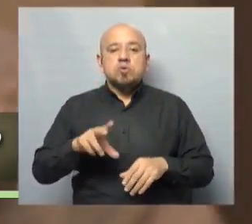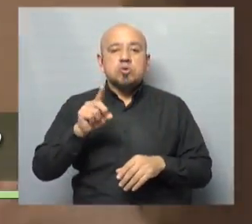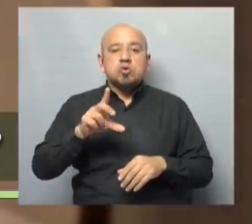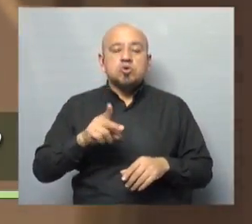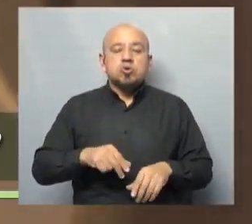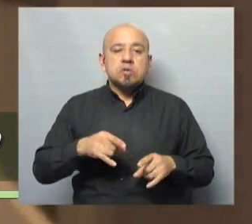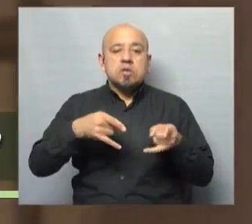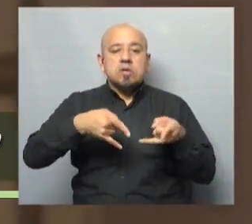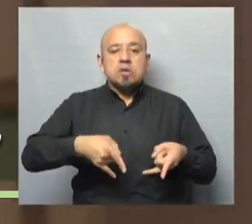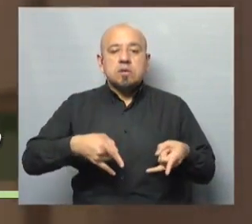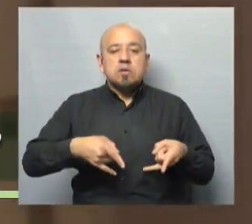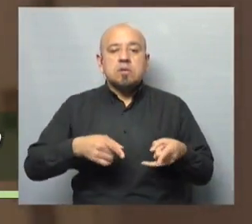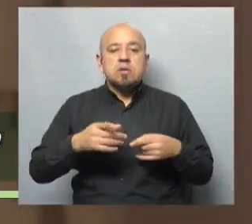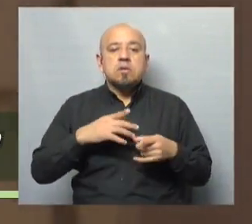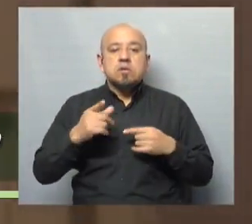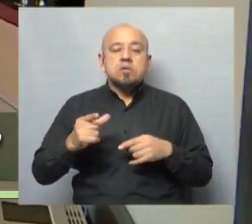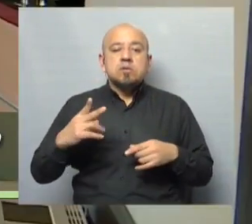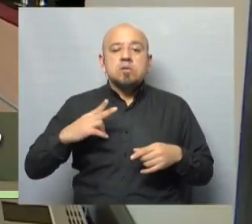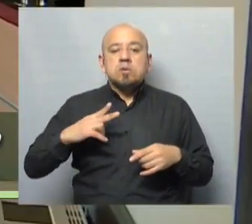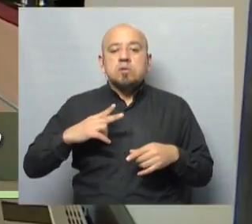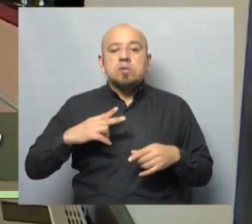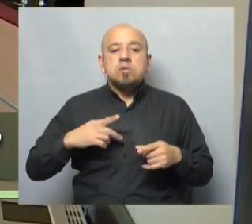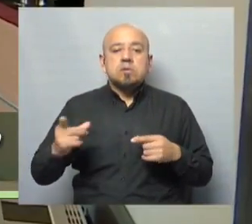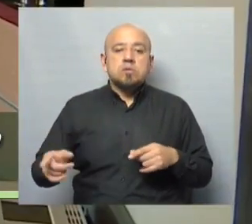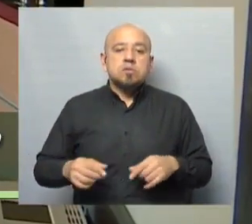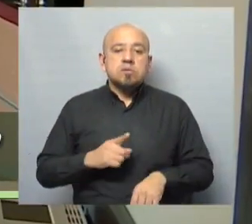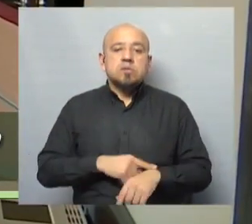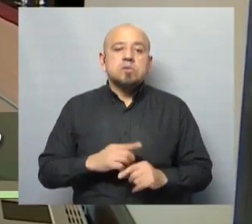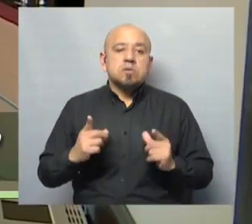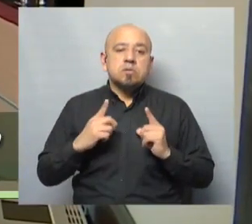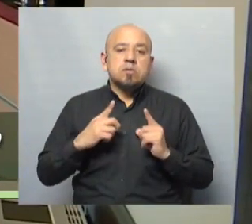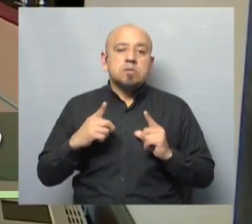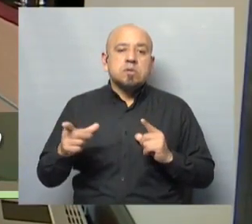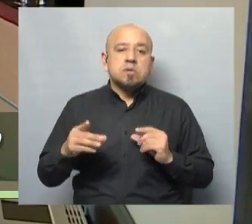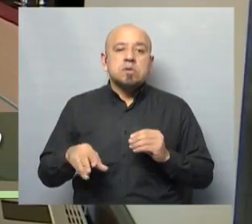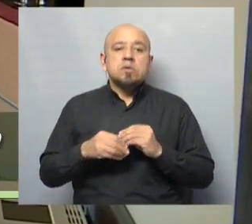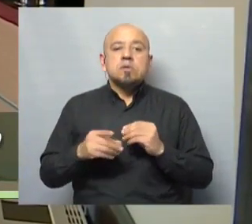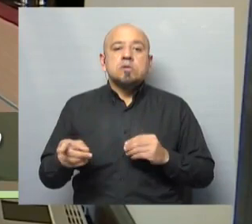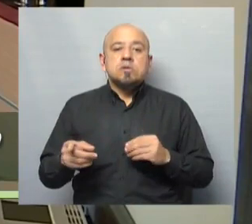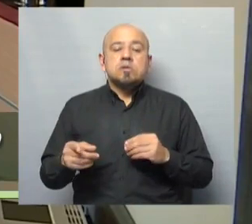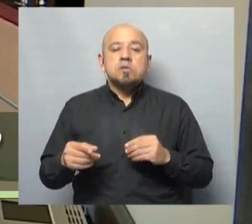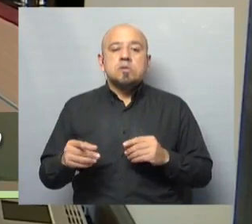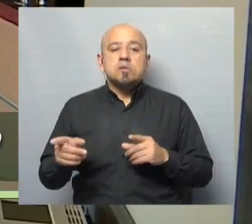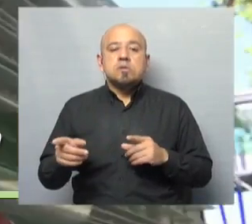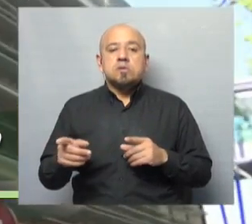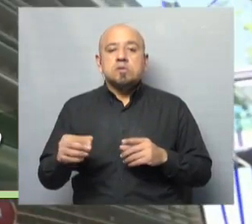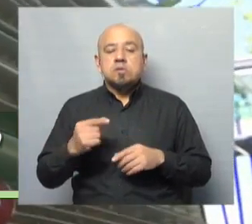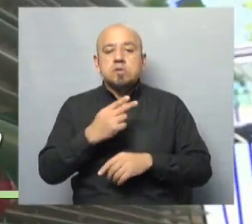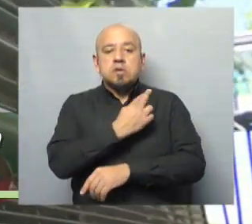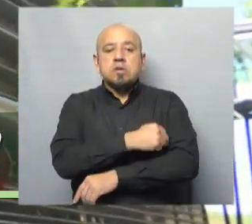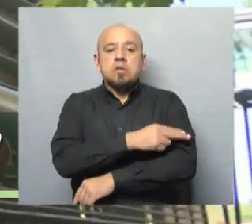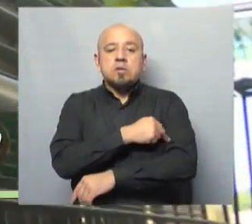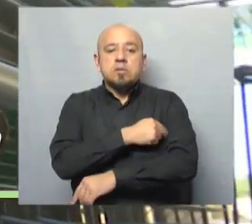eso quiere decir que se va a tener que contratar en el privado y los tiempos de espera van a sumarse las puertas de emergencia de la farmacia de todo el país